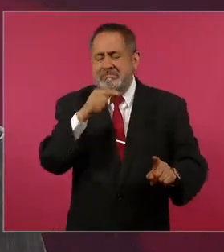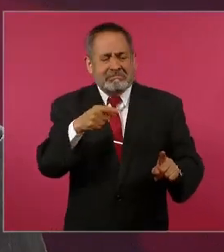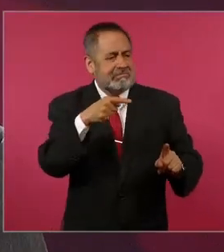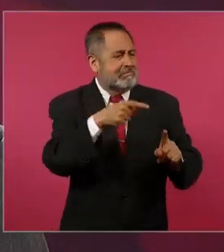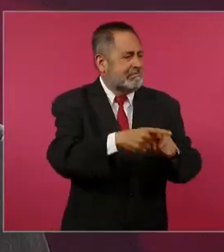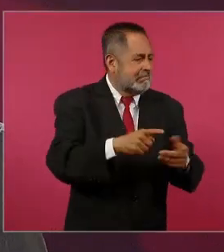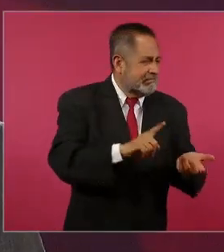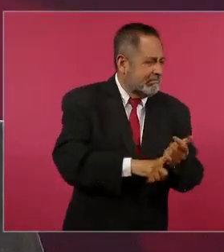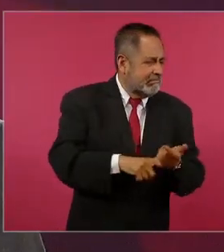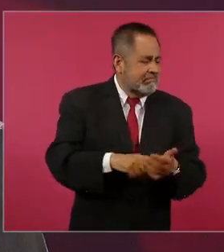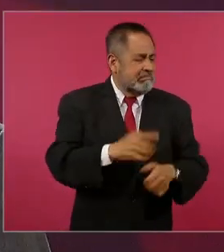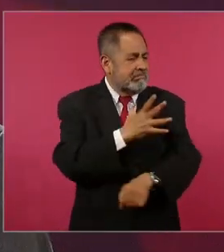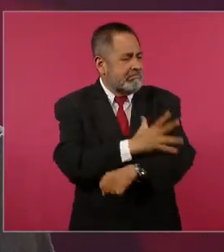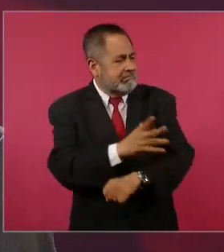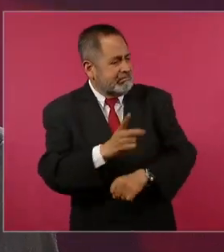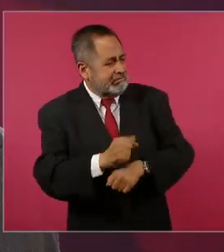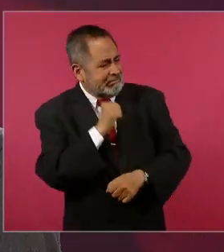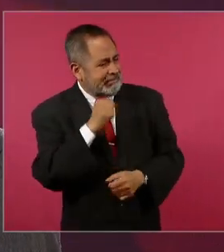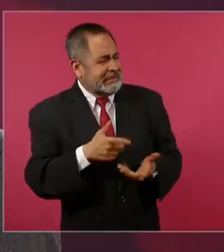que no tenga autoridad moral,